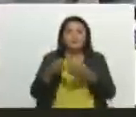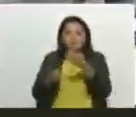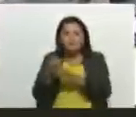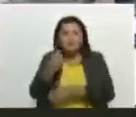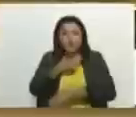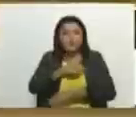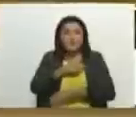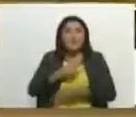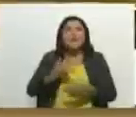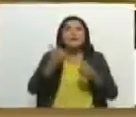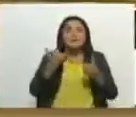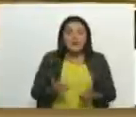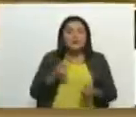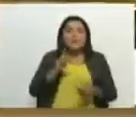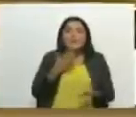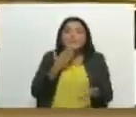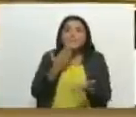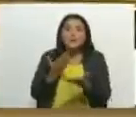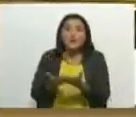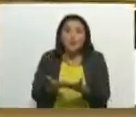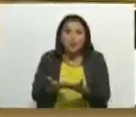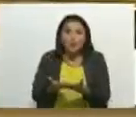que de manera inmediata